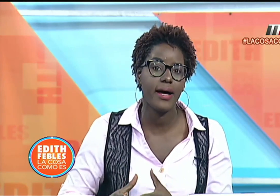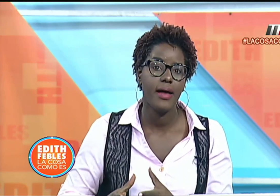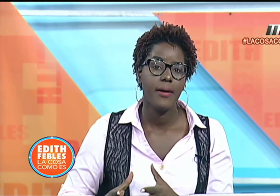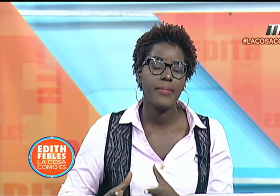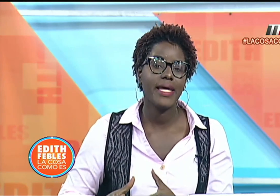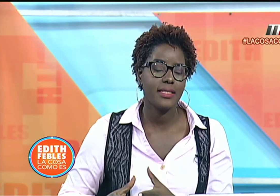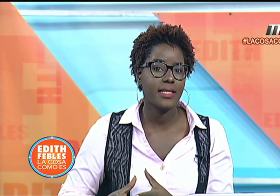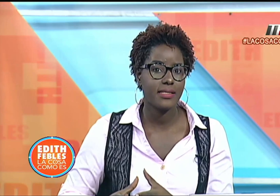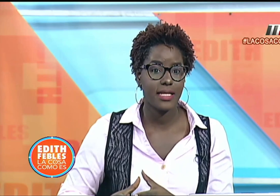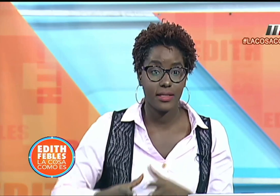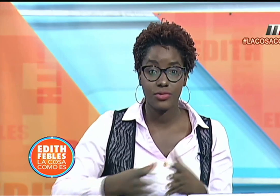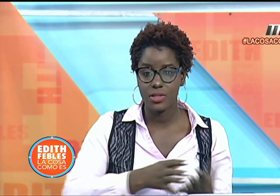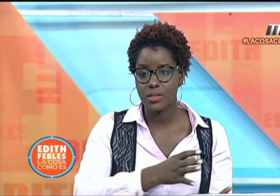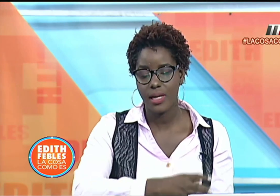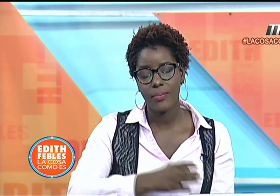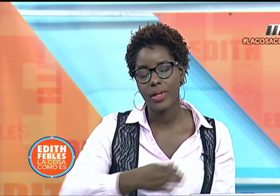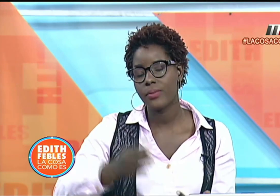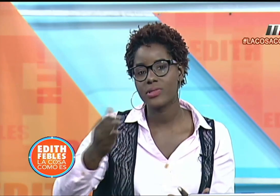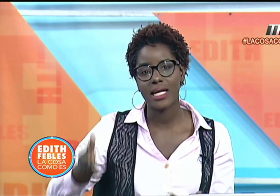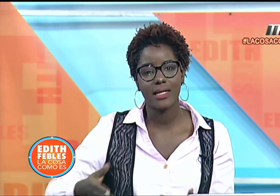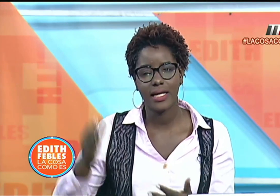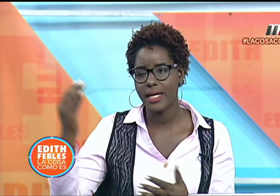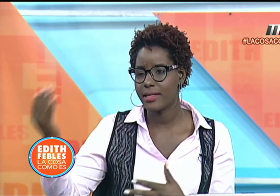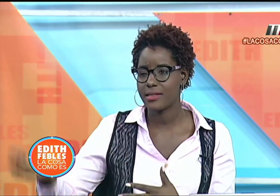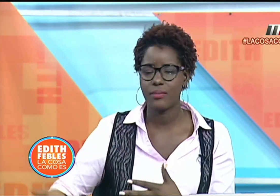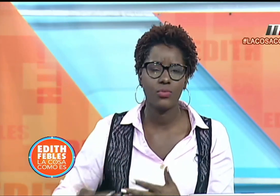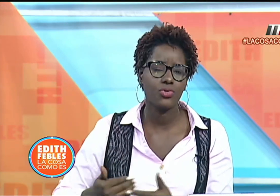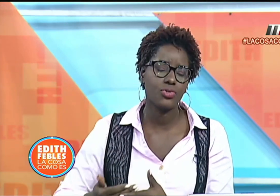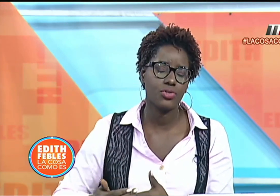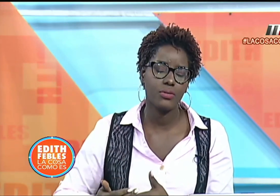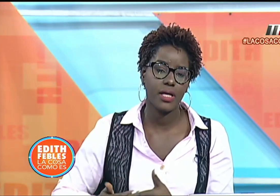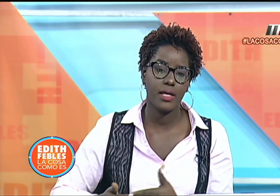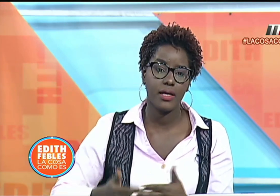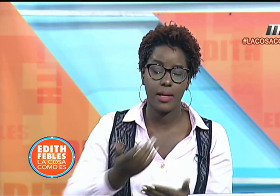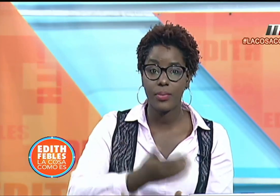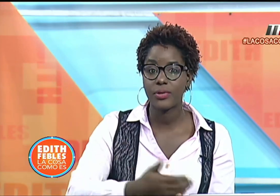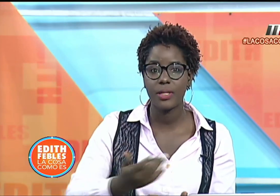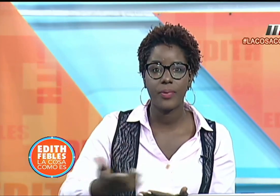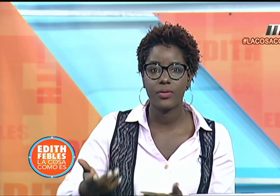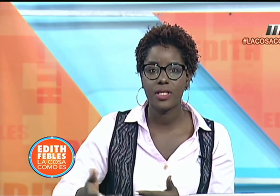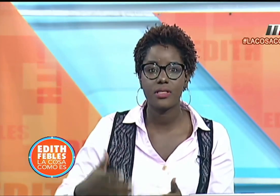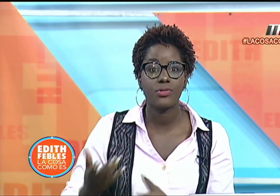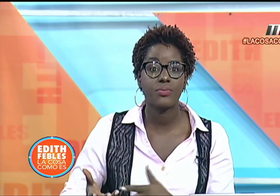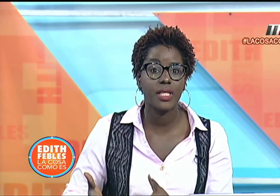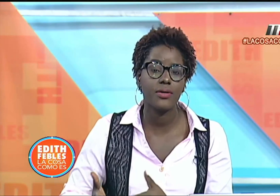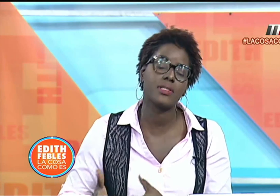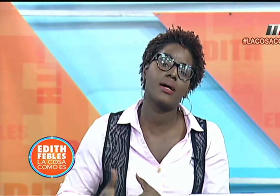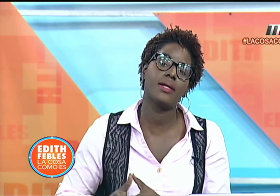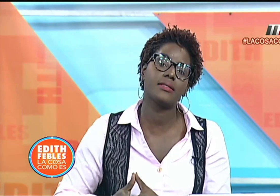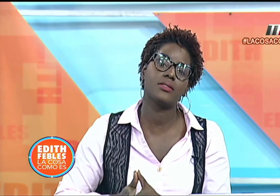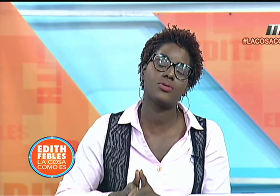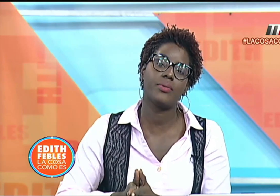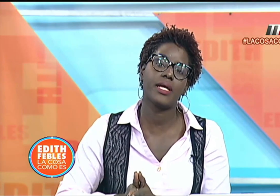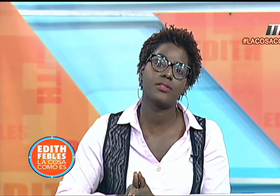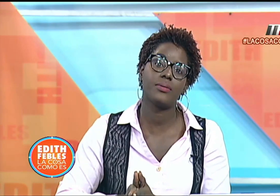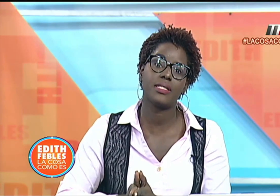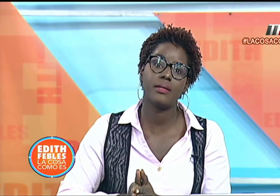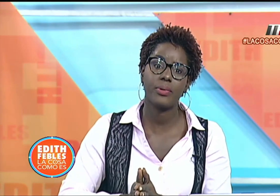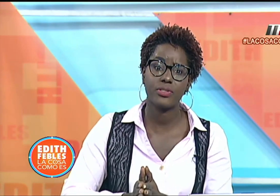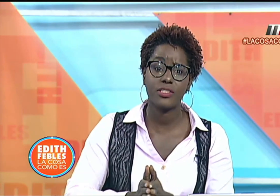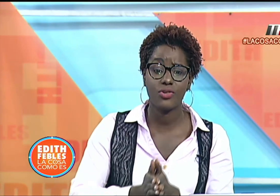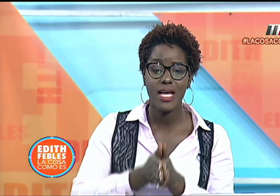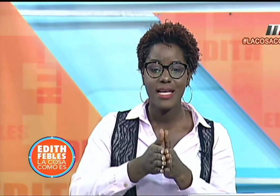historia bien interesante que usted se la puede buscar y leer, y están muchos reportes periodísticos, videos que hablan